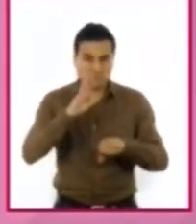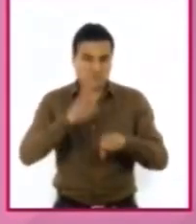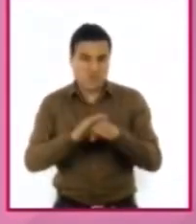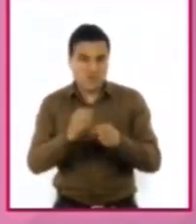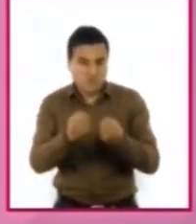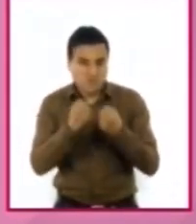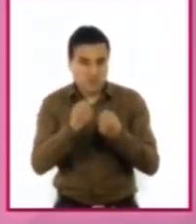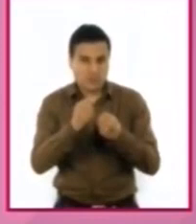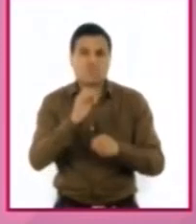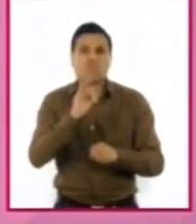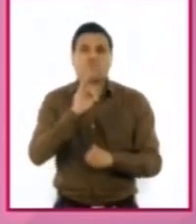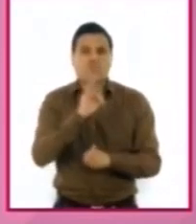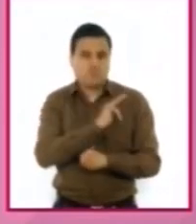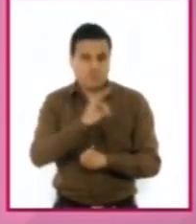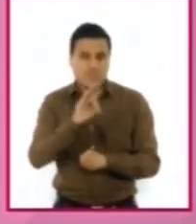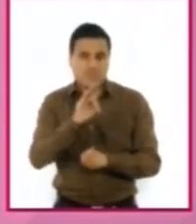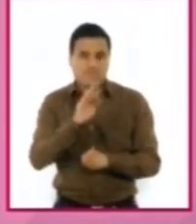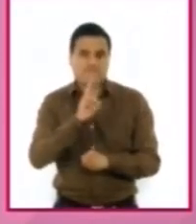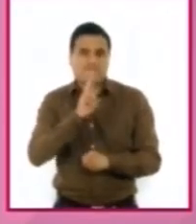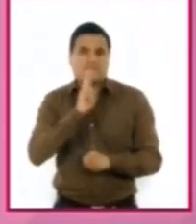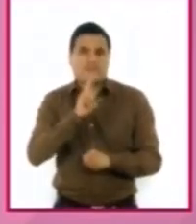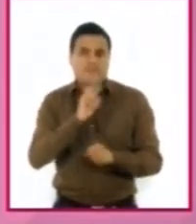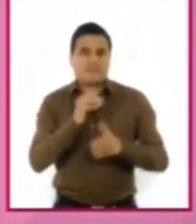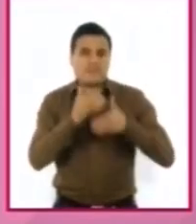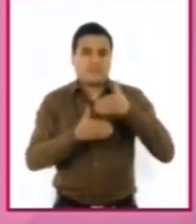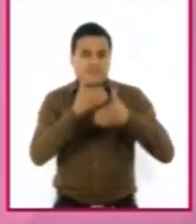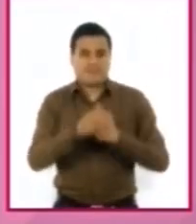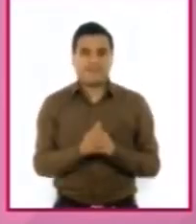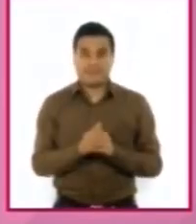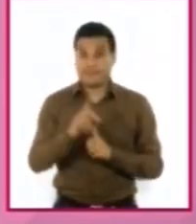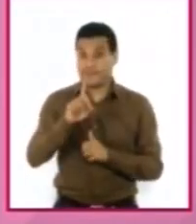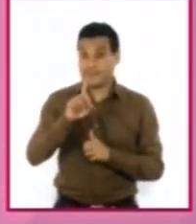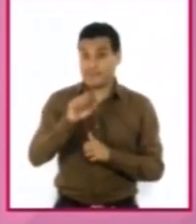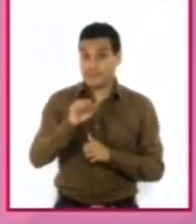podían esforzarse para hacerlo. Darwin.